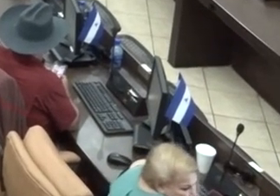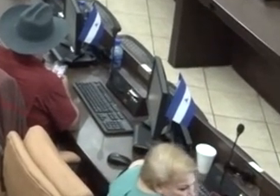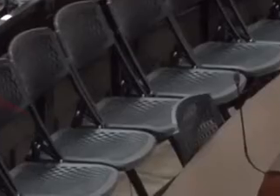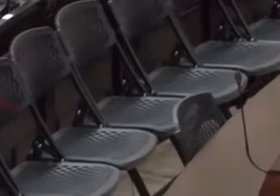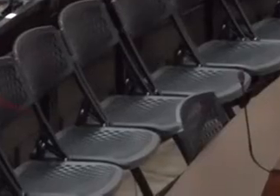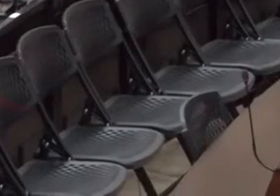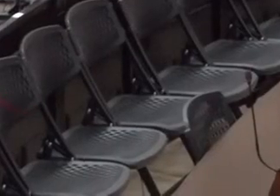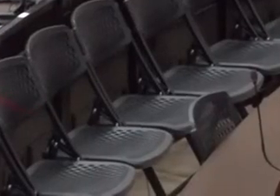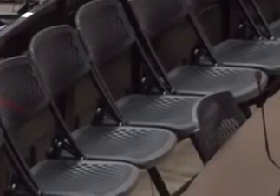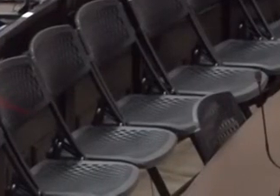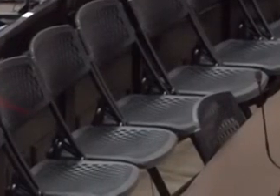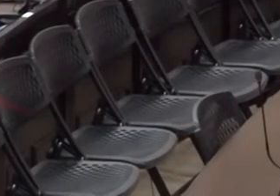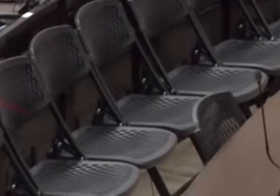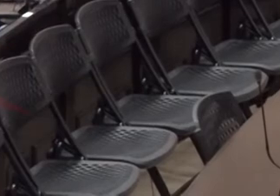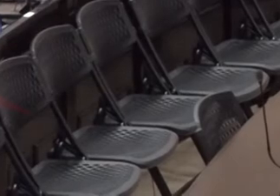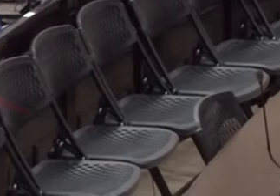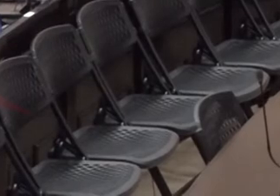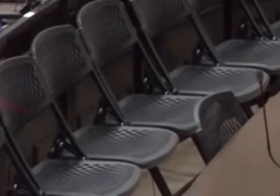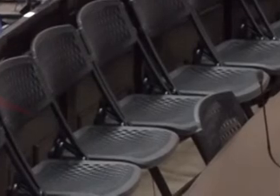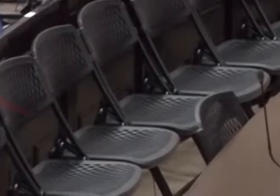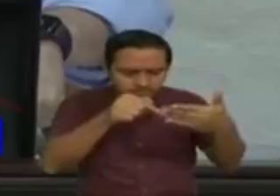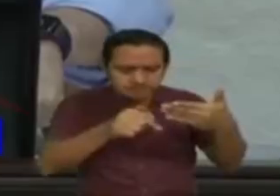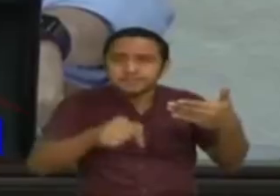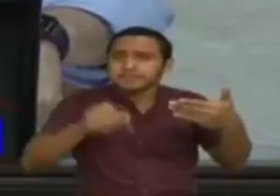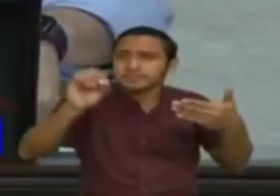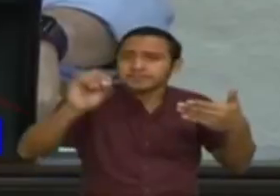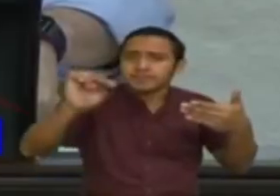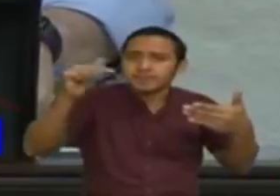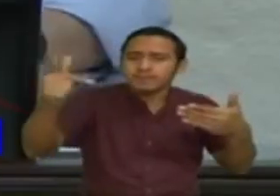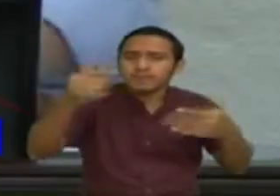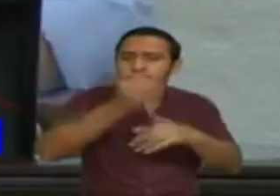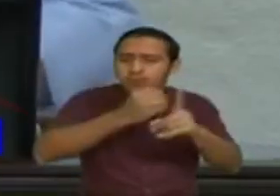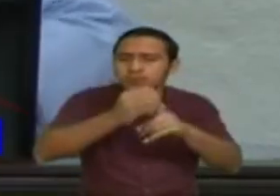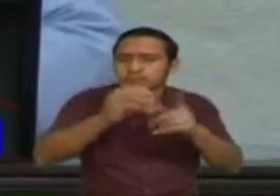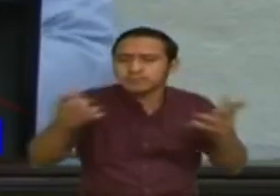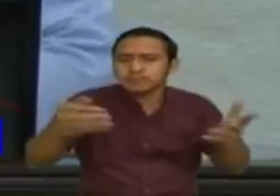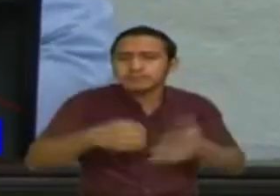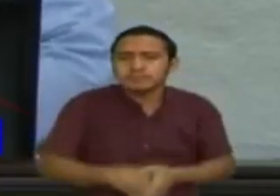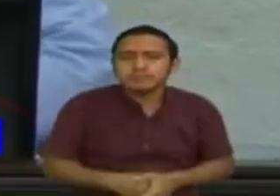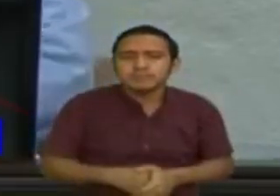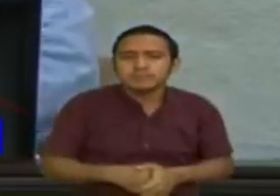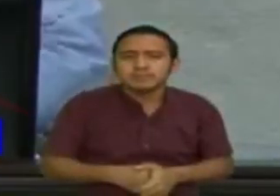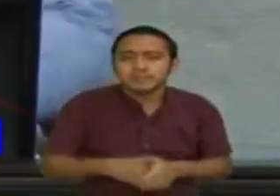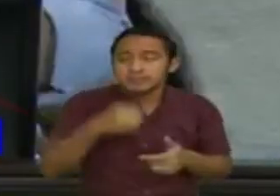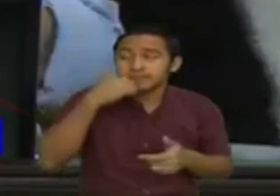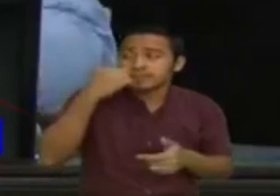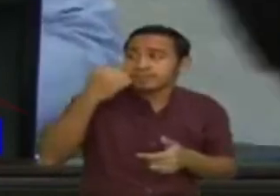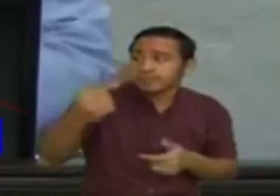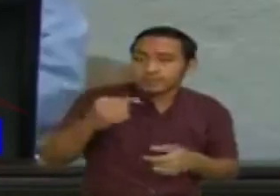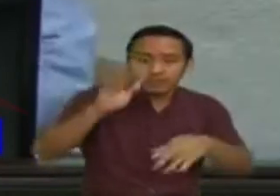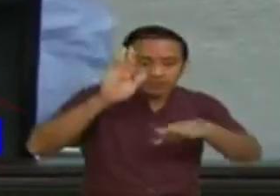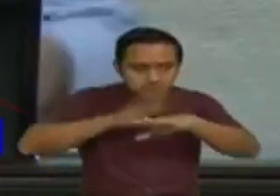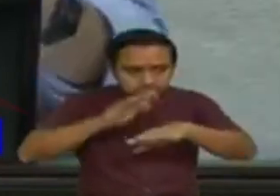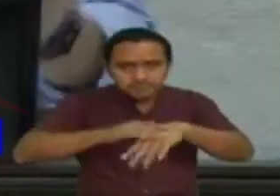dictamos. Incluso aquí hay organismos que se les dijo, se les